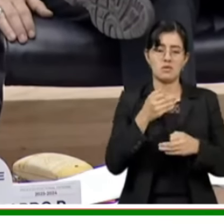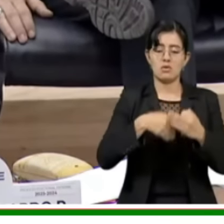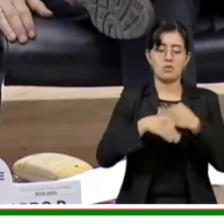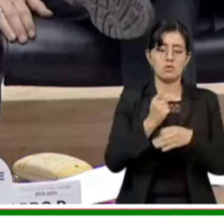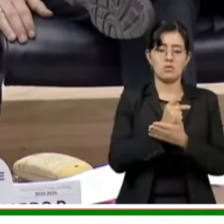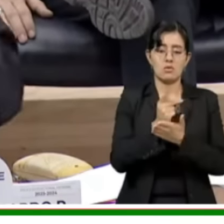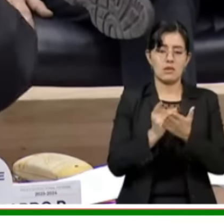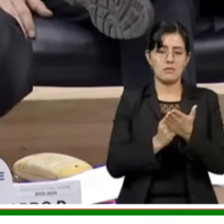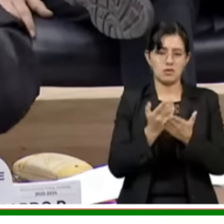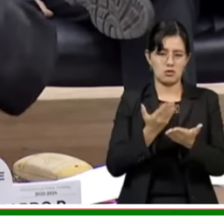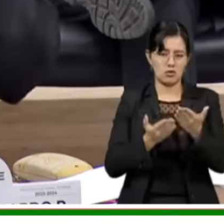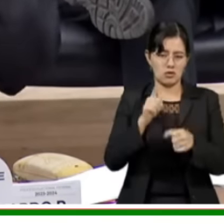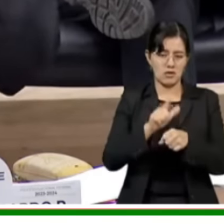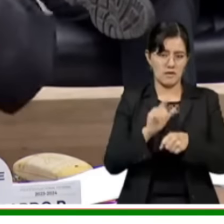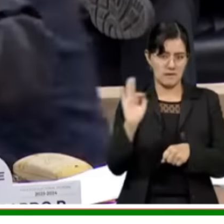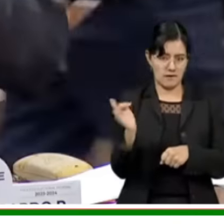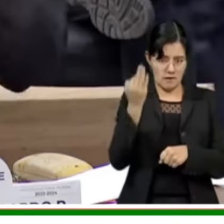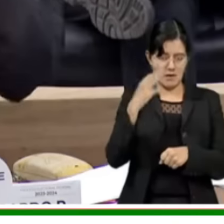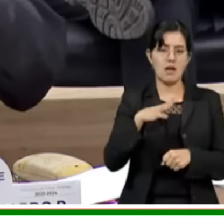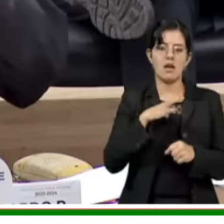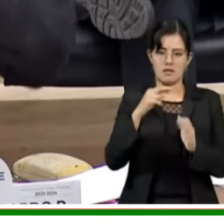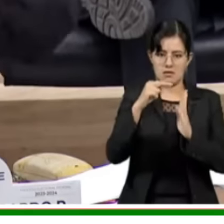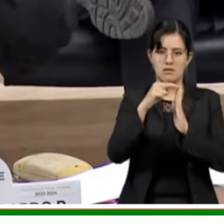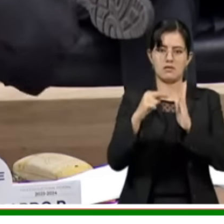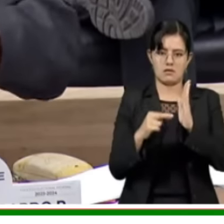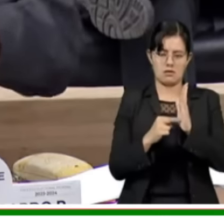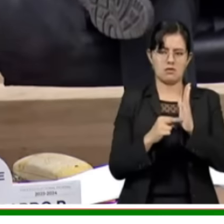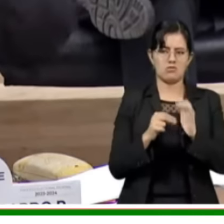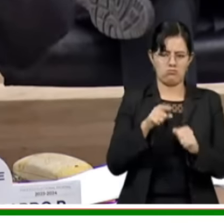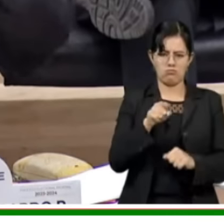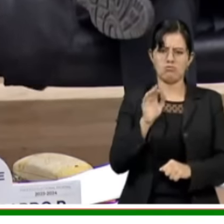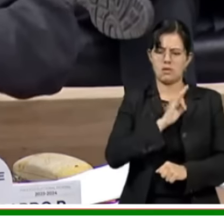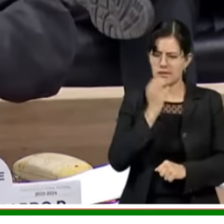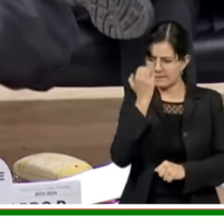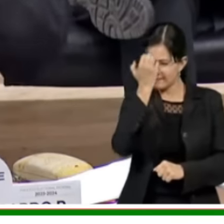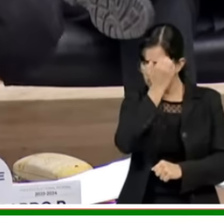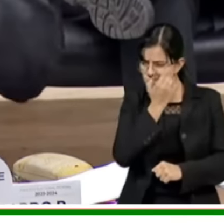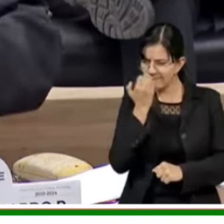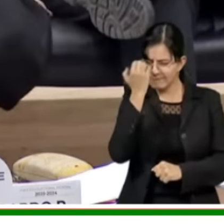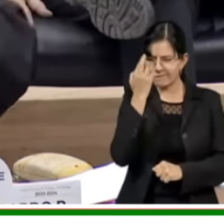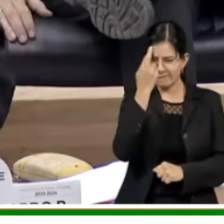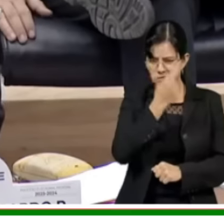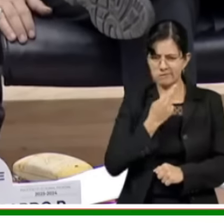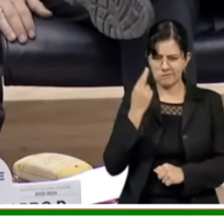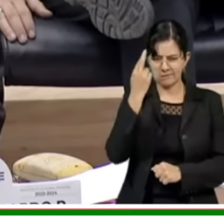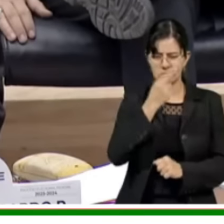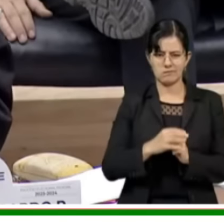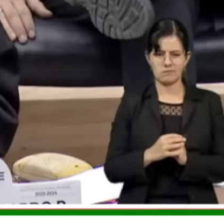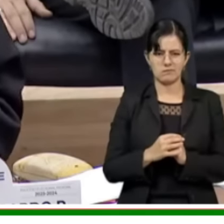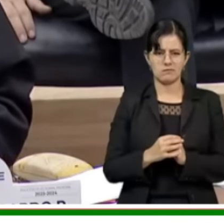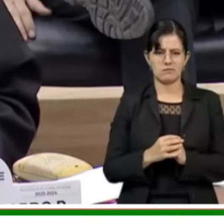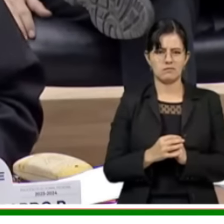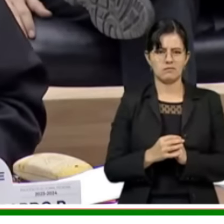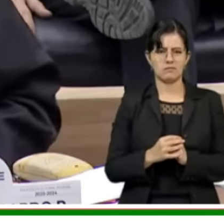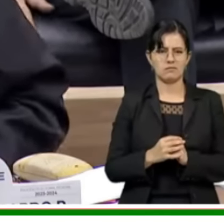sociales federales tienen criterios públicos conocidos auditables revisables exigibles no